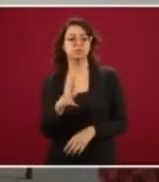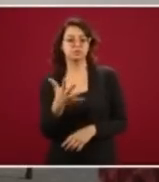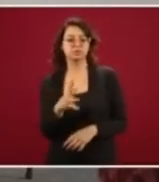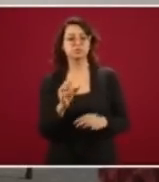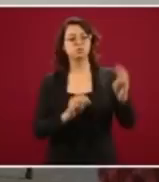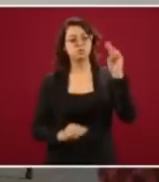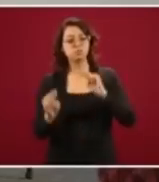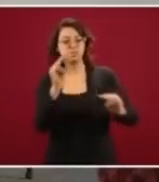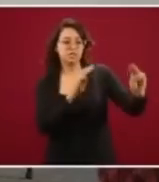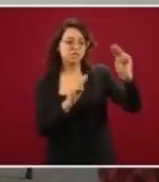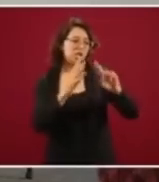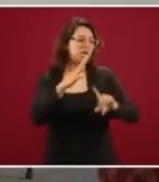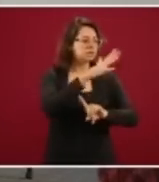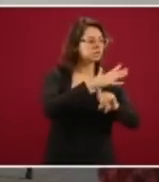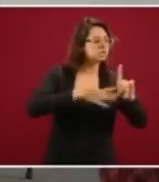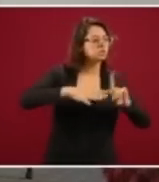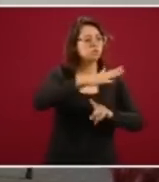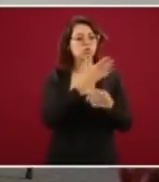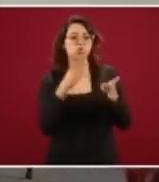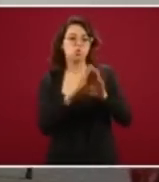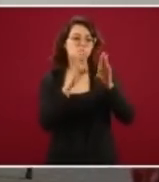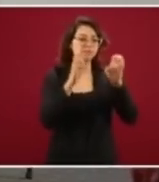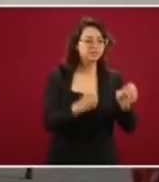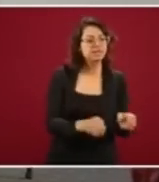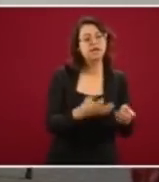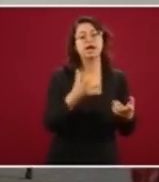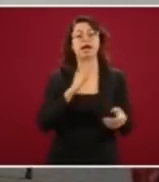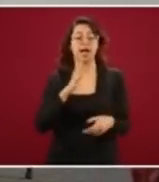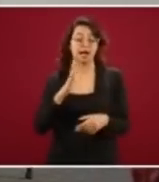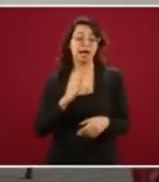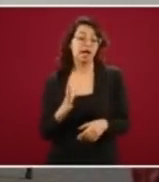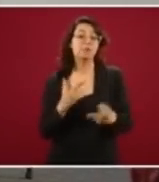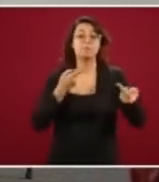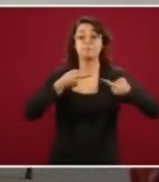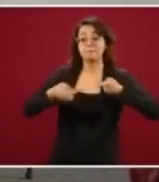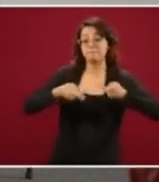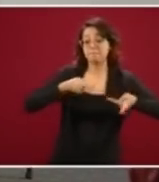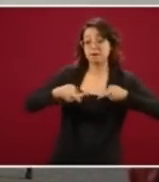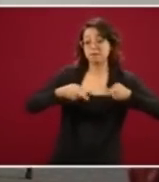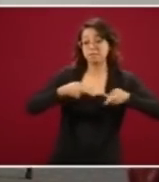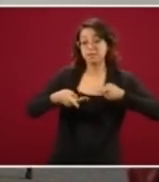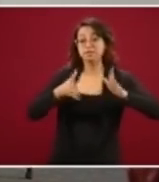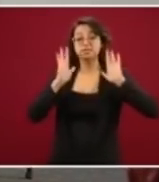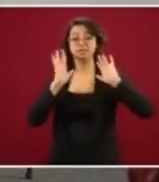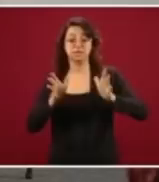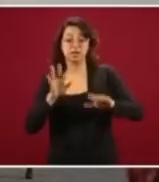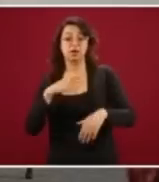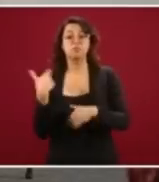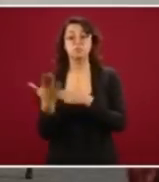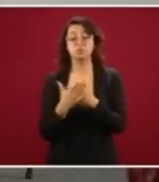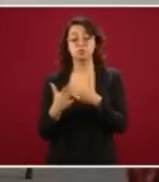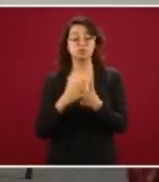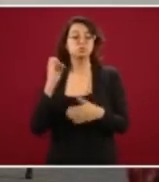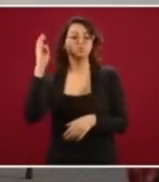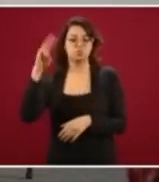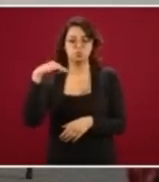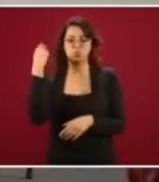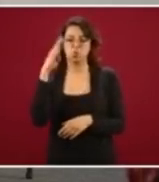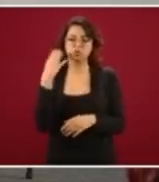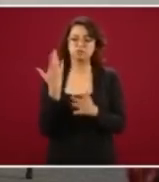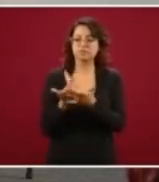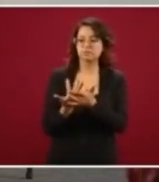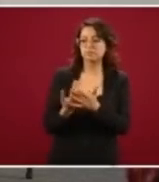la mina, y ya tenemos, digamos, un plan que, insisto, para marzo hay que